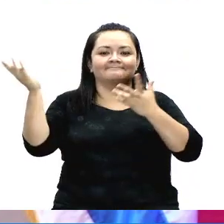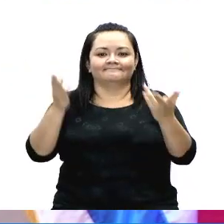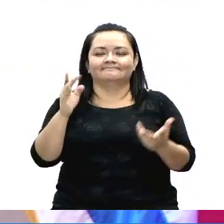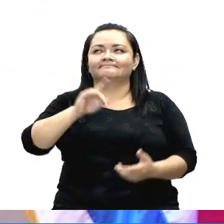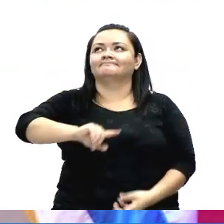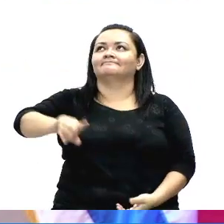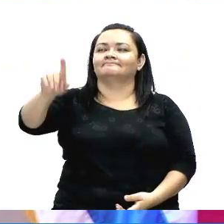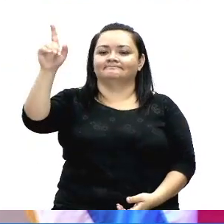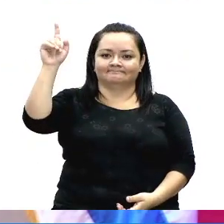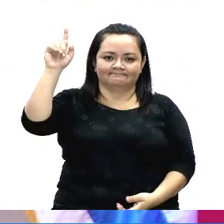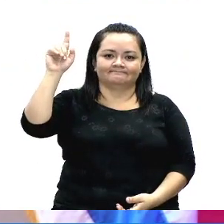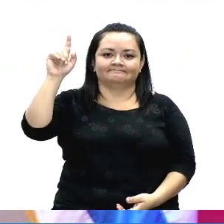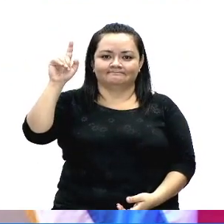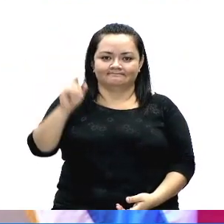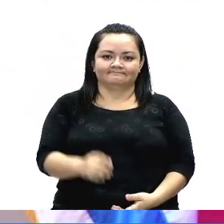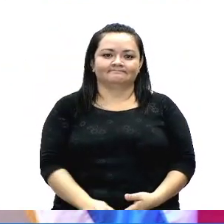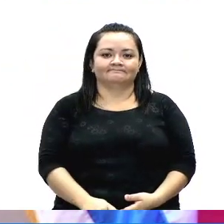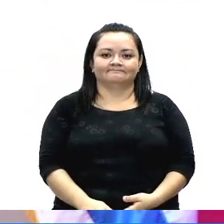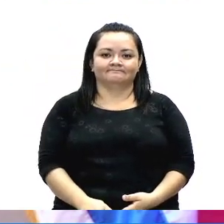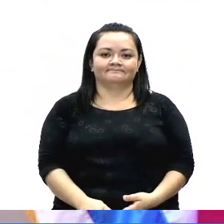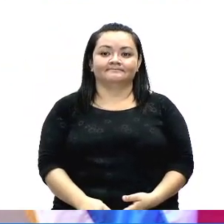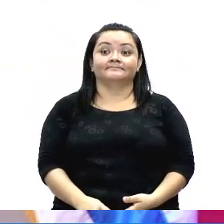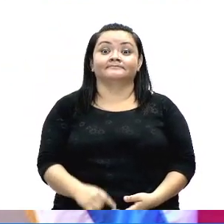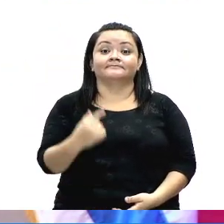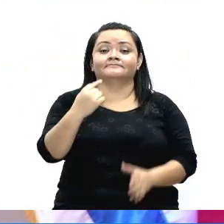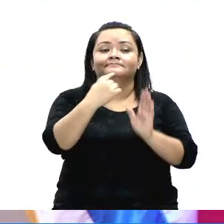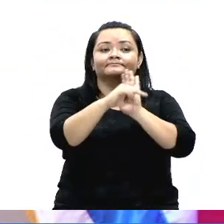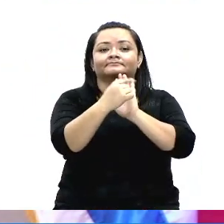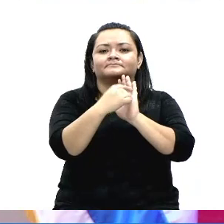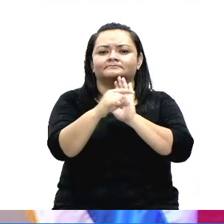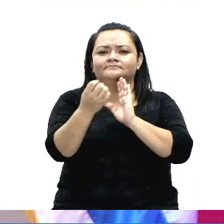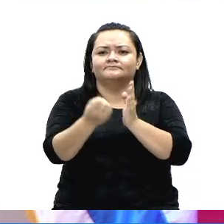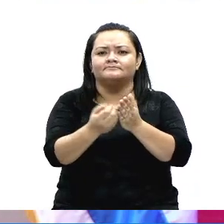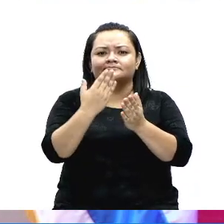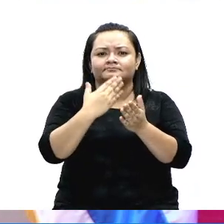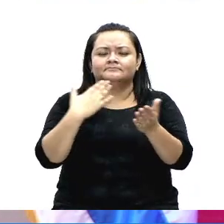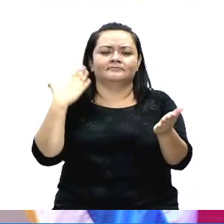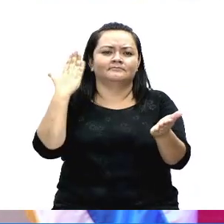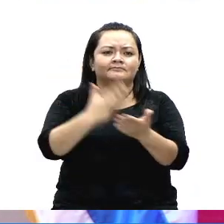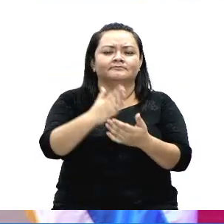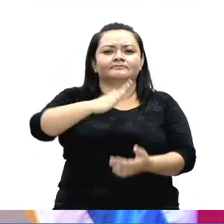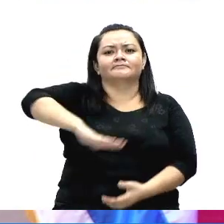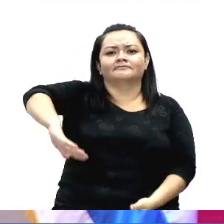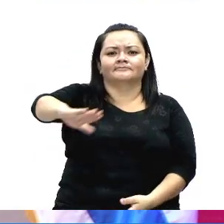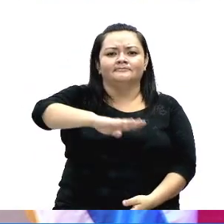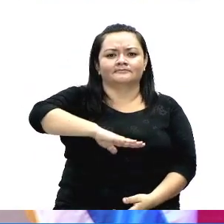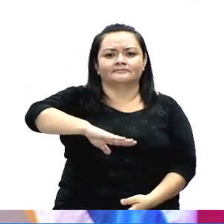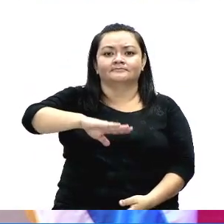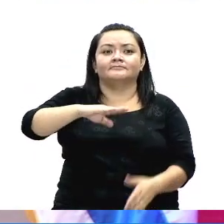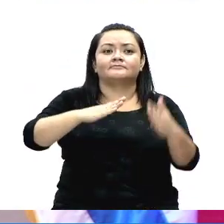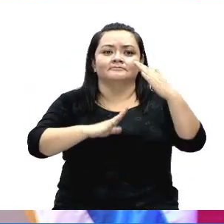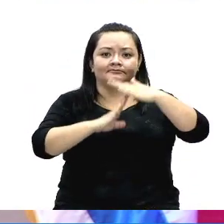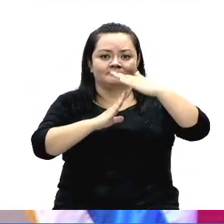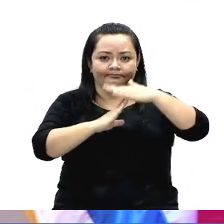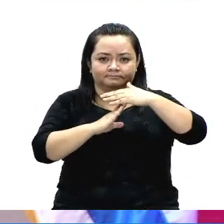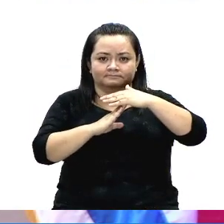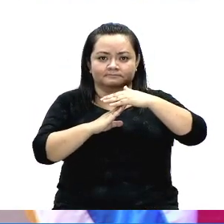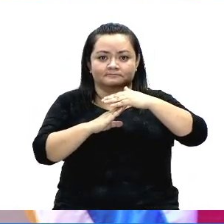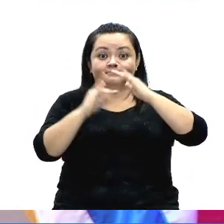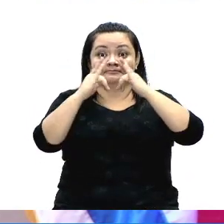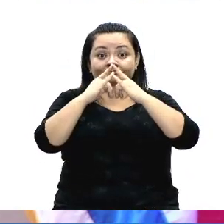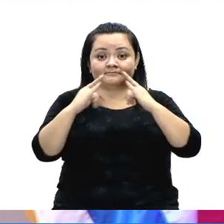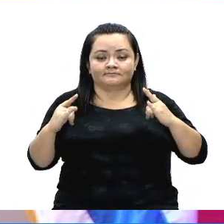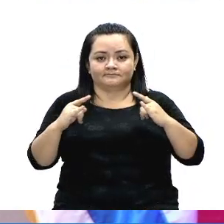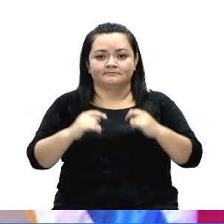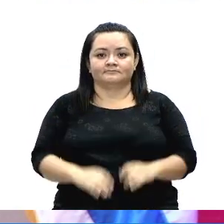dios y dice el versículo mire llegaron al desierto pararon acamparon en el desierto